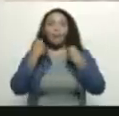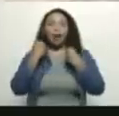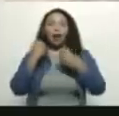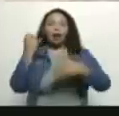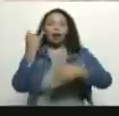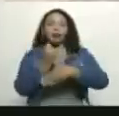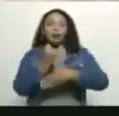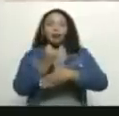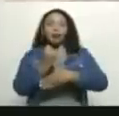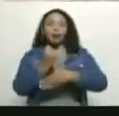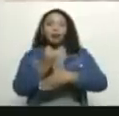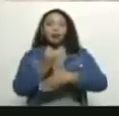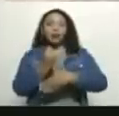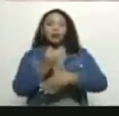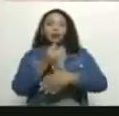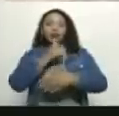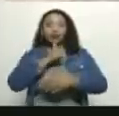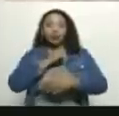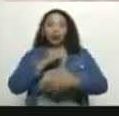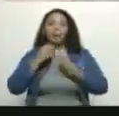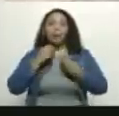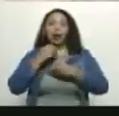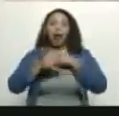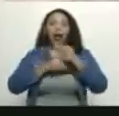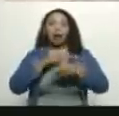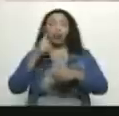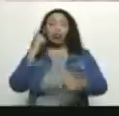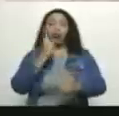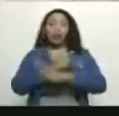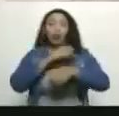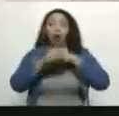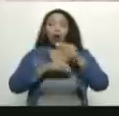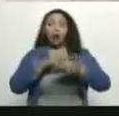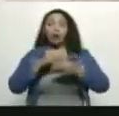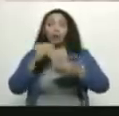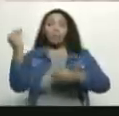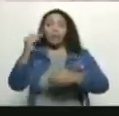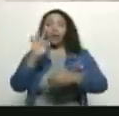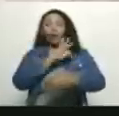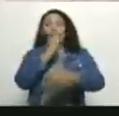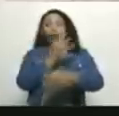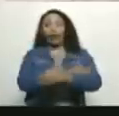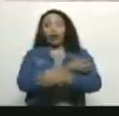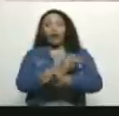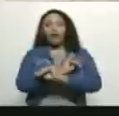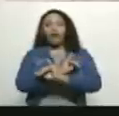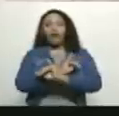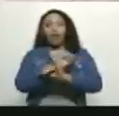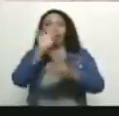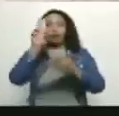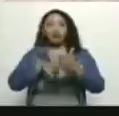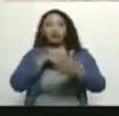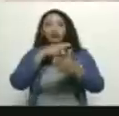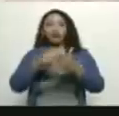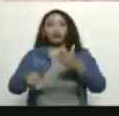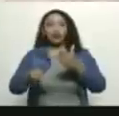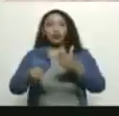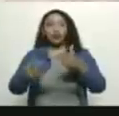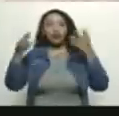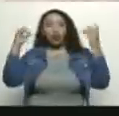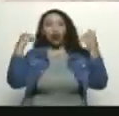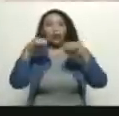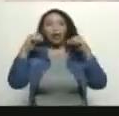justa y sostenible. Para lograrlo, debemos accionar con más fuerza por el cese y erradicación de la